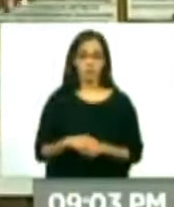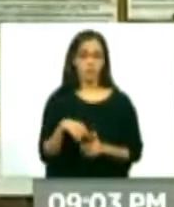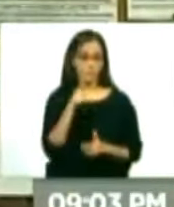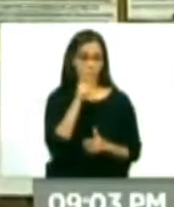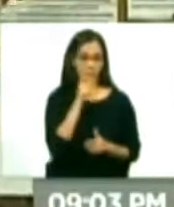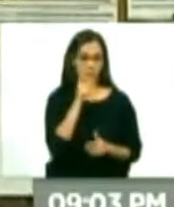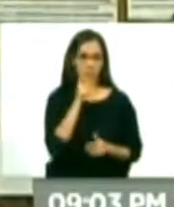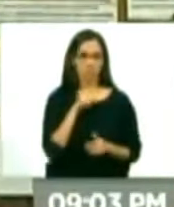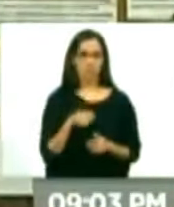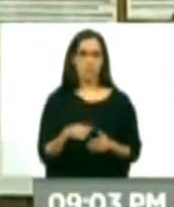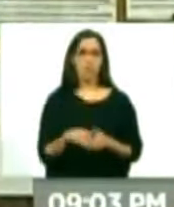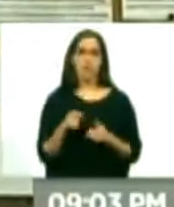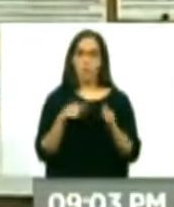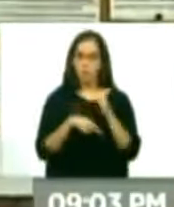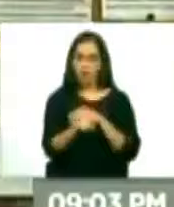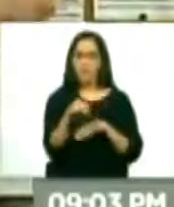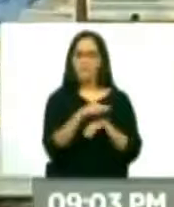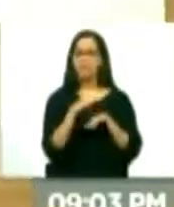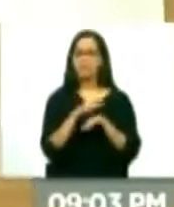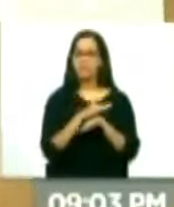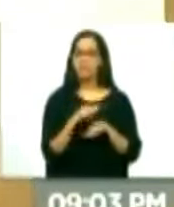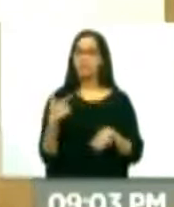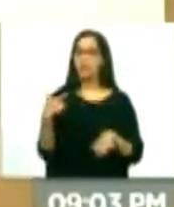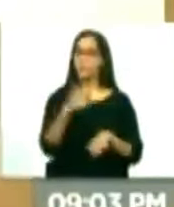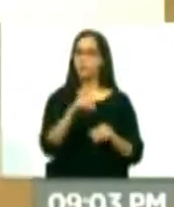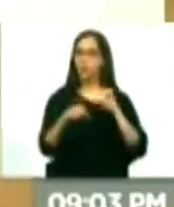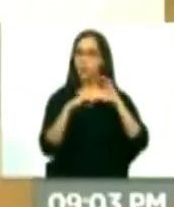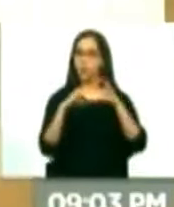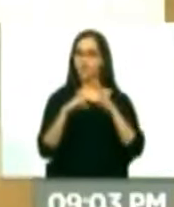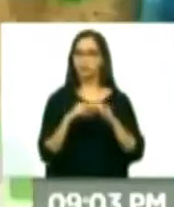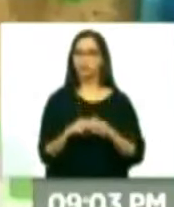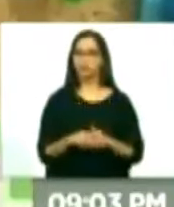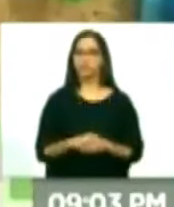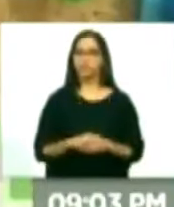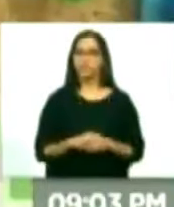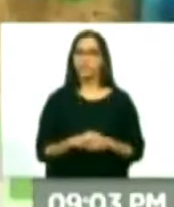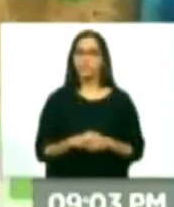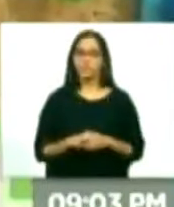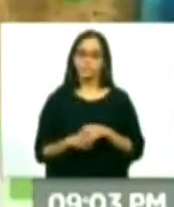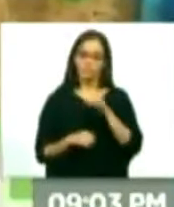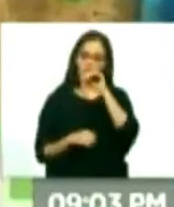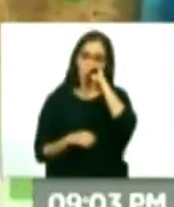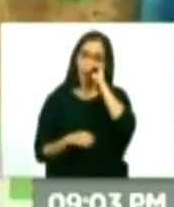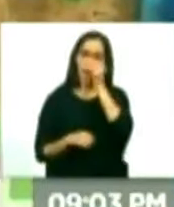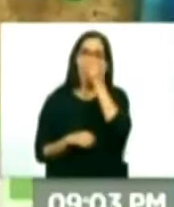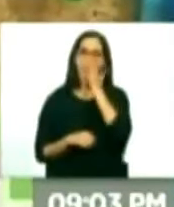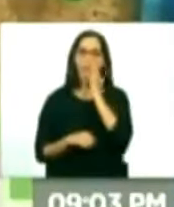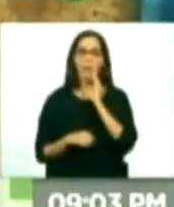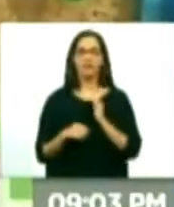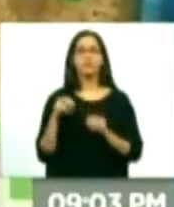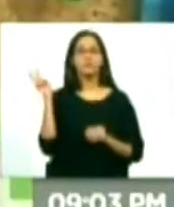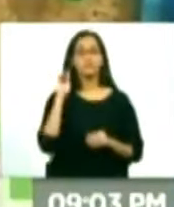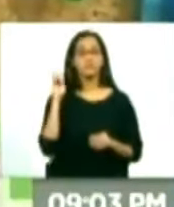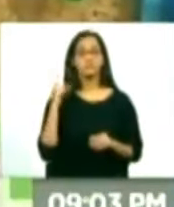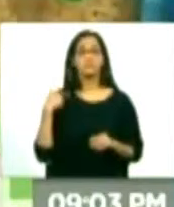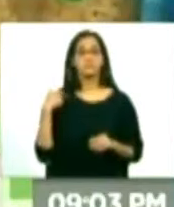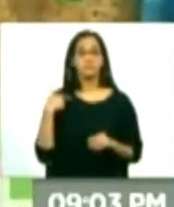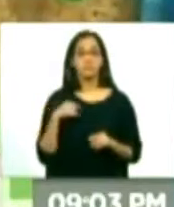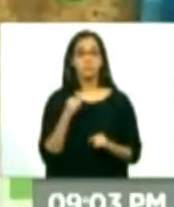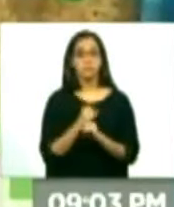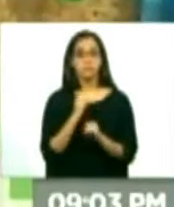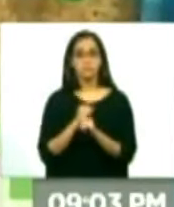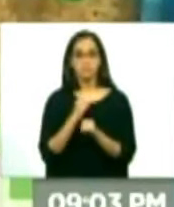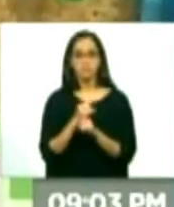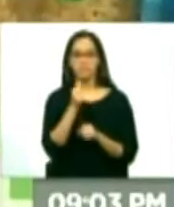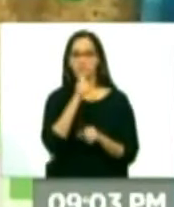por su paso por el Ministerio de Transporte y Comunicaciones a Roberto Smith. Esteban Gervasi, en Venezuela tienen una competencia, ¿quién es el